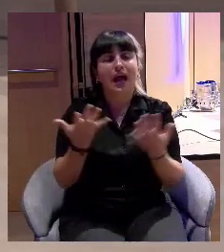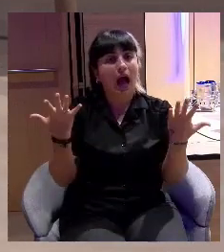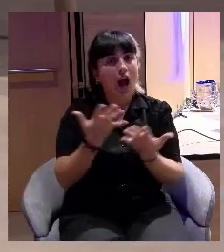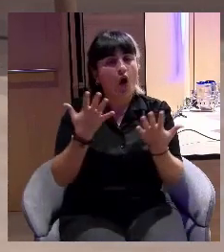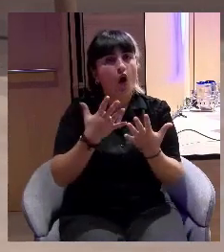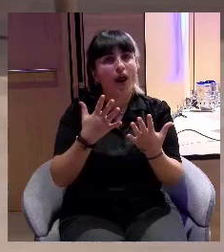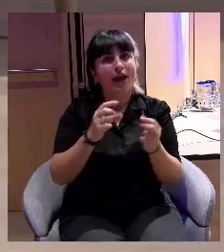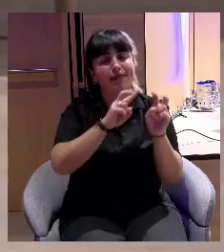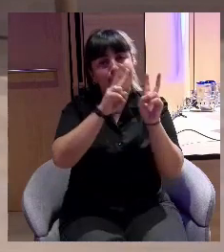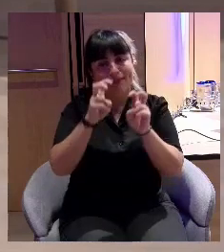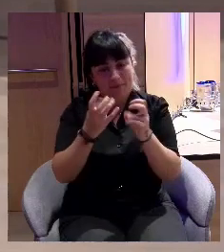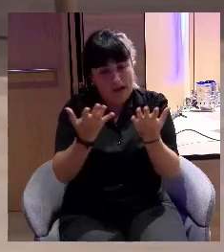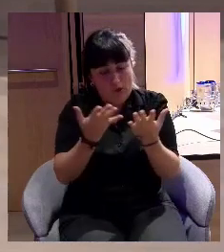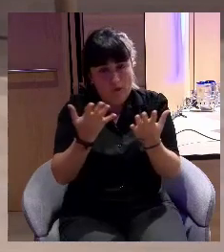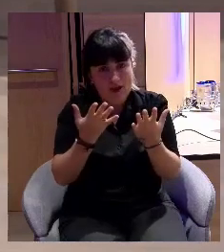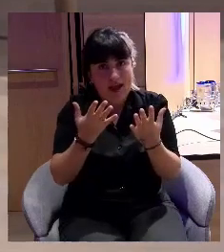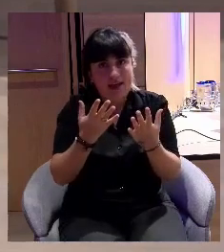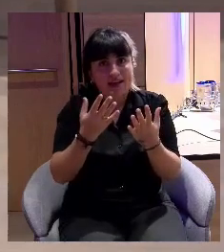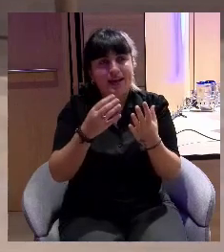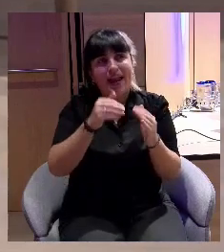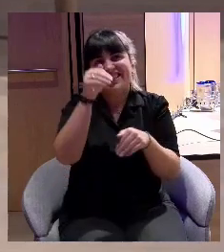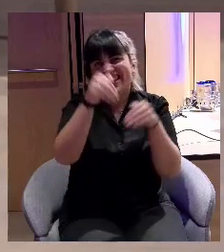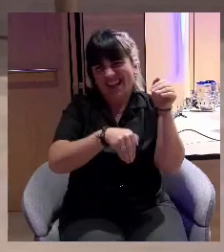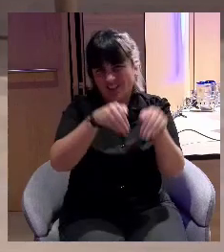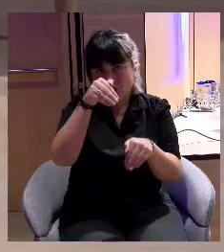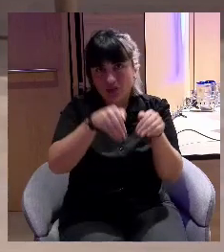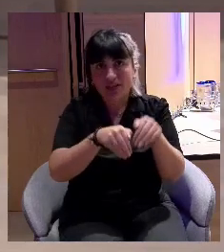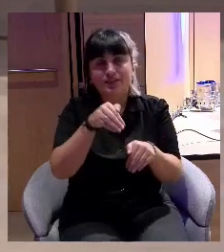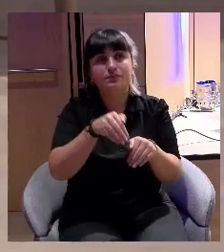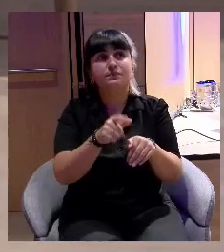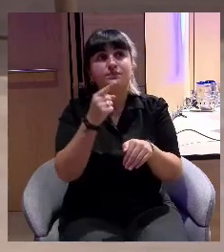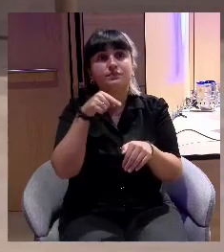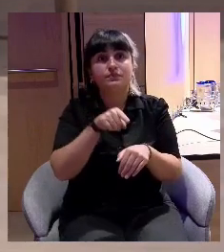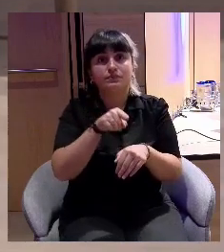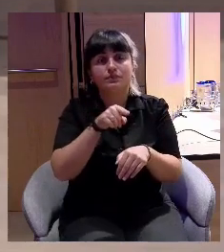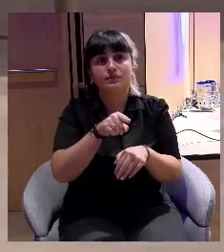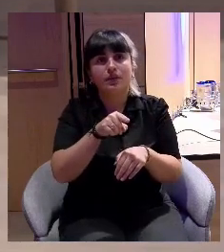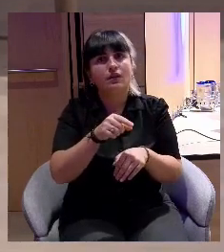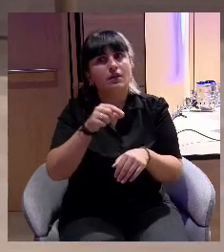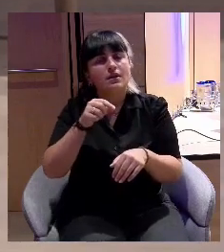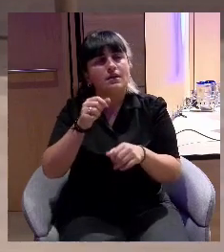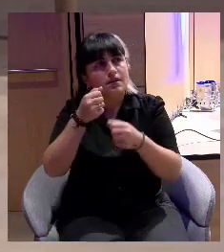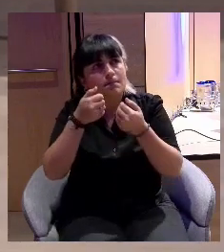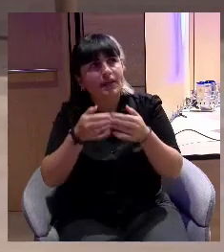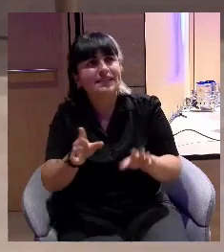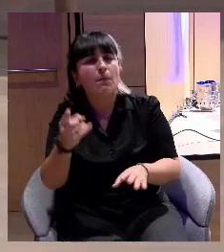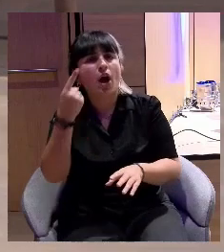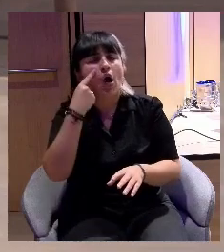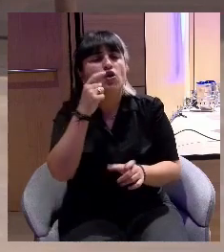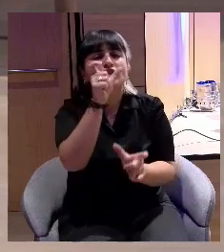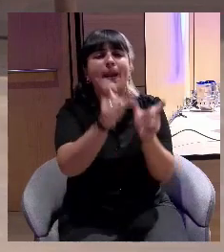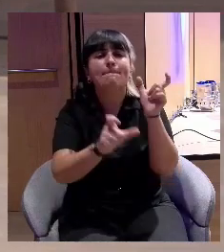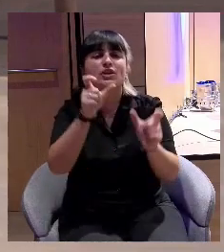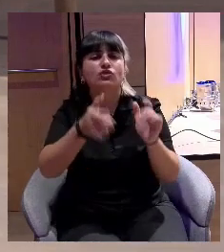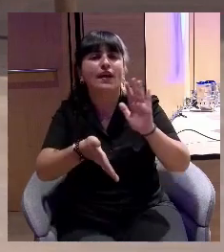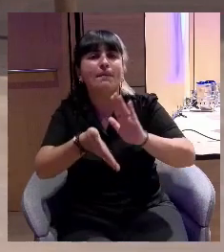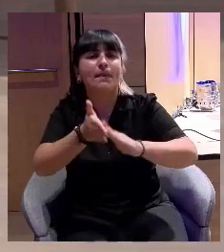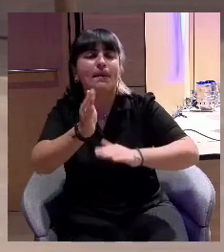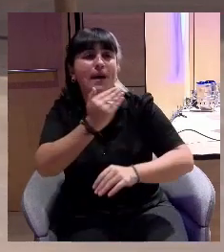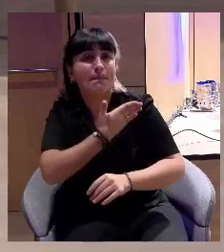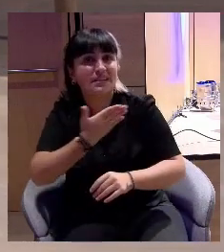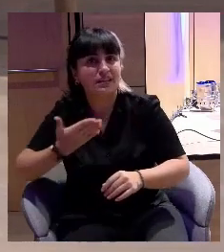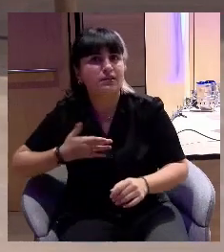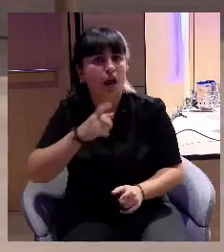elecciones, nos pusimos para ver, en vez de los candidatos, los gobernantes salientes. Porque candidatos no